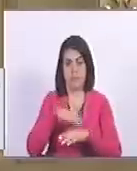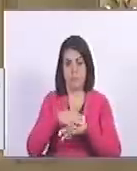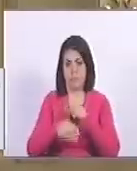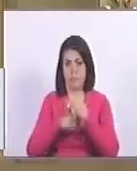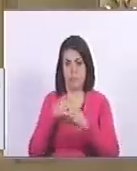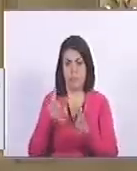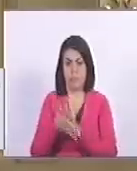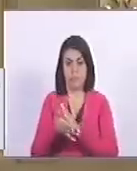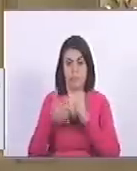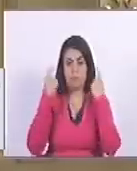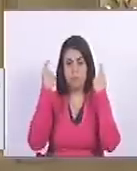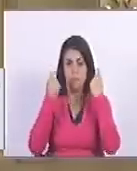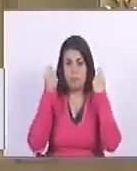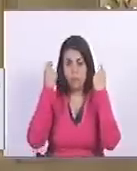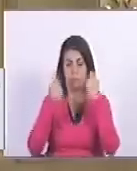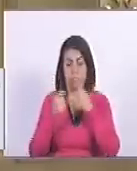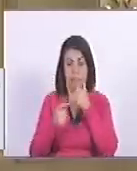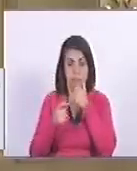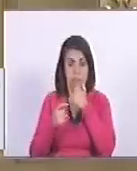curación